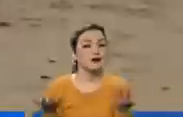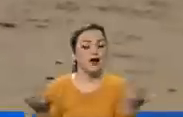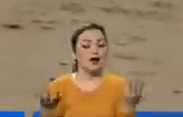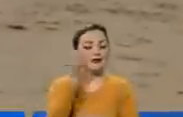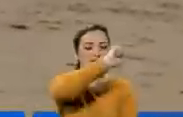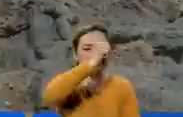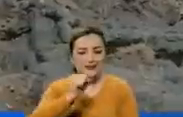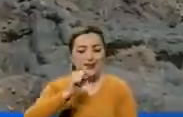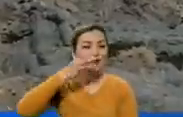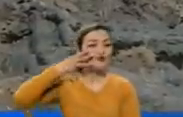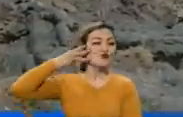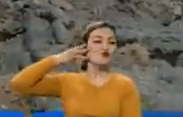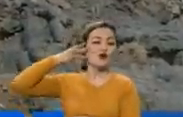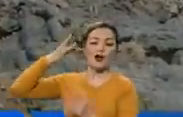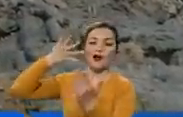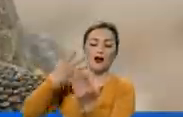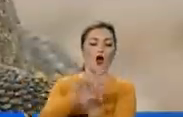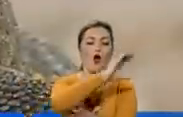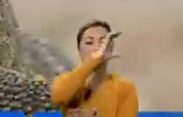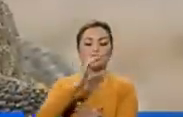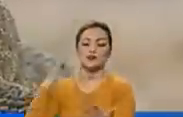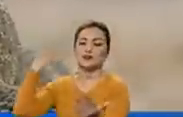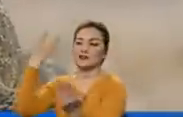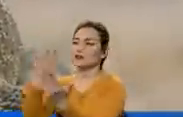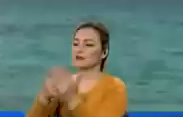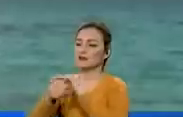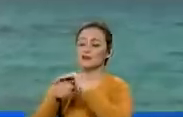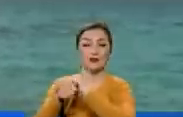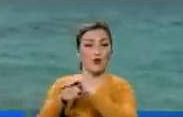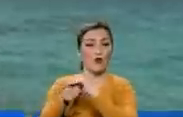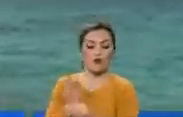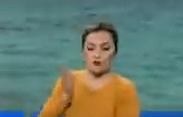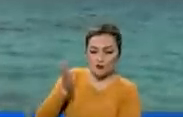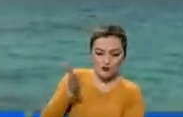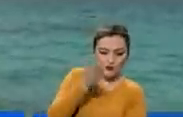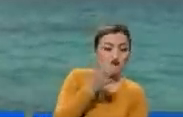y desde la costa hasta Galápagos, que ahora podemos recorrerlos con todas las